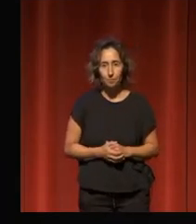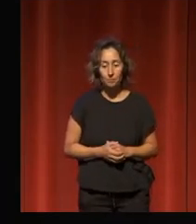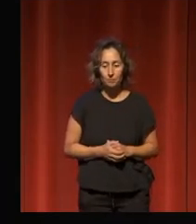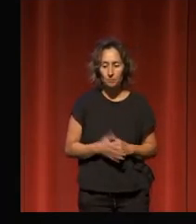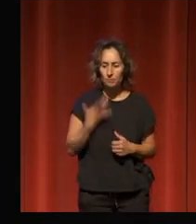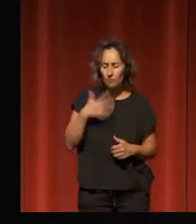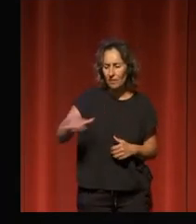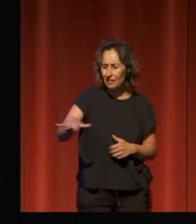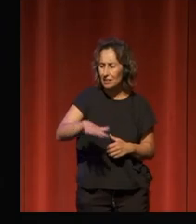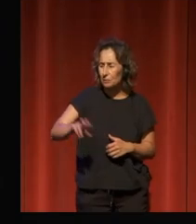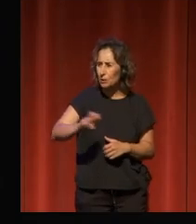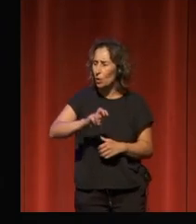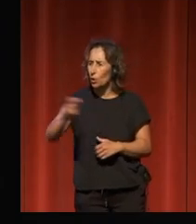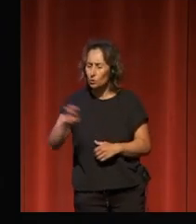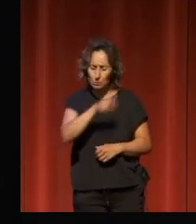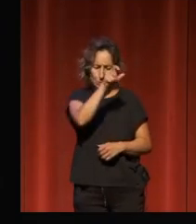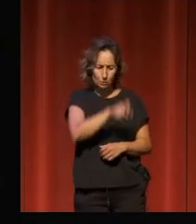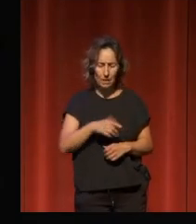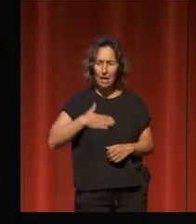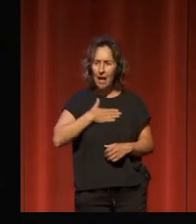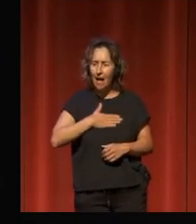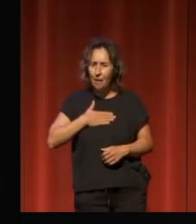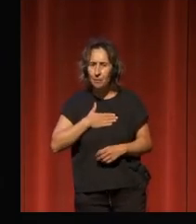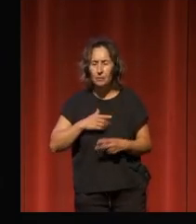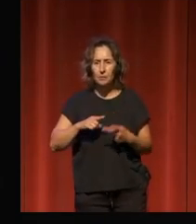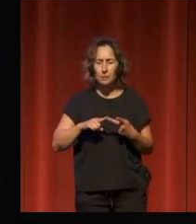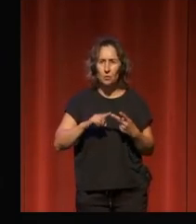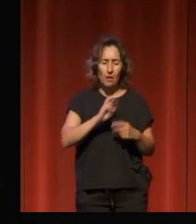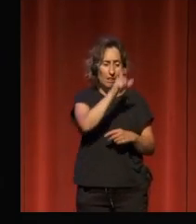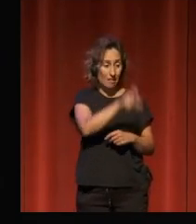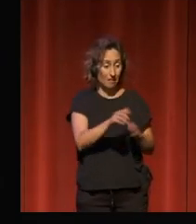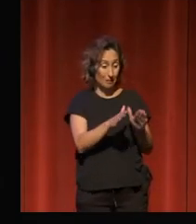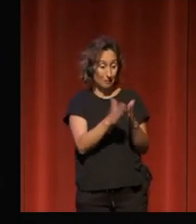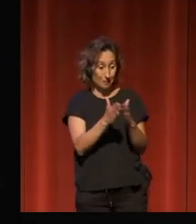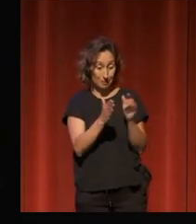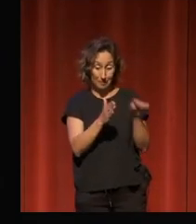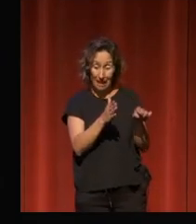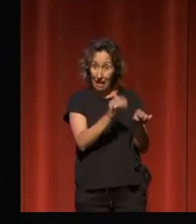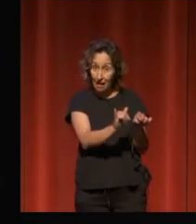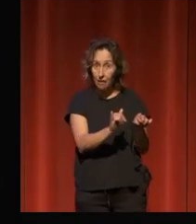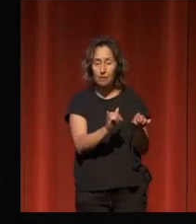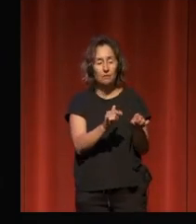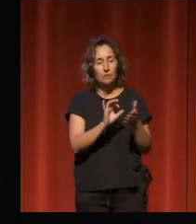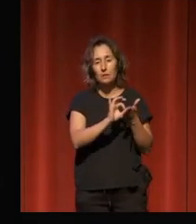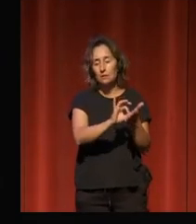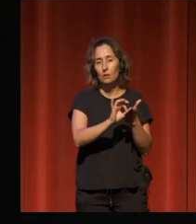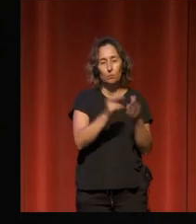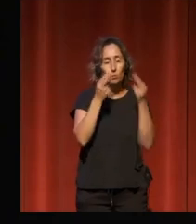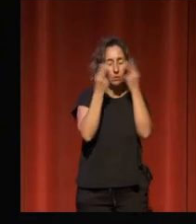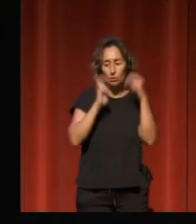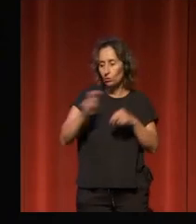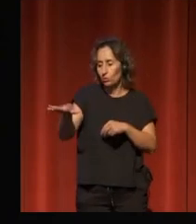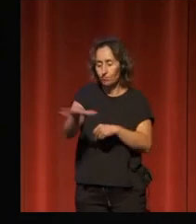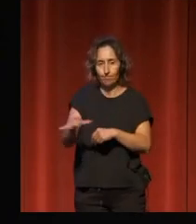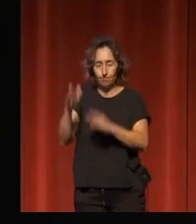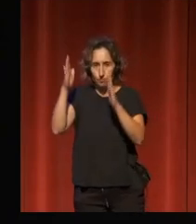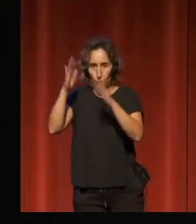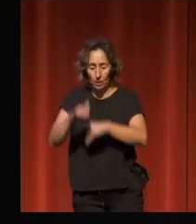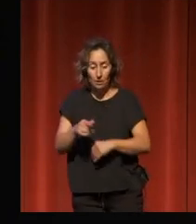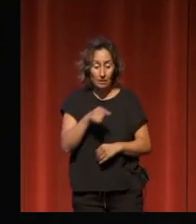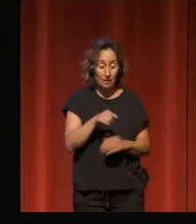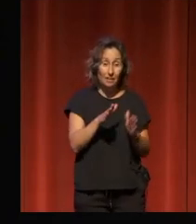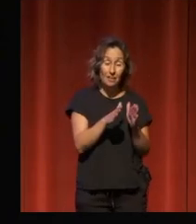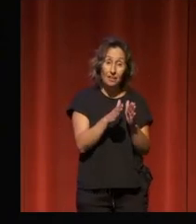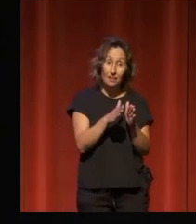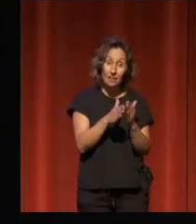hay tan amables con personas tan amables como son nuestras bibliotecas un servicio público del que hablamos poco que